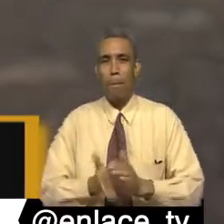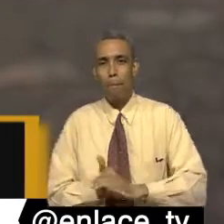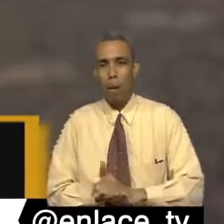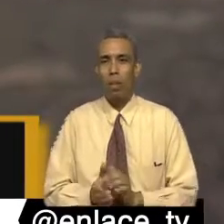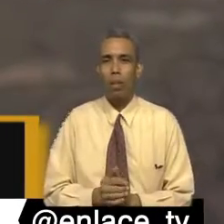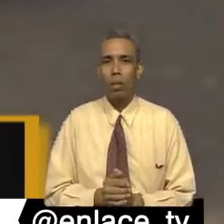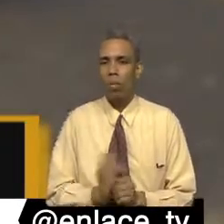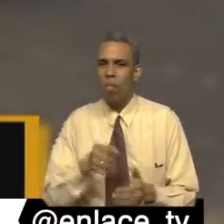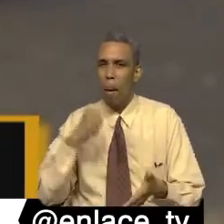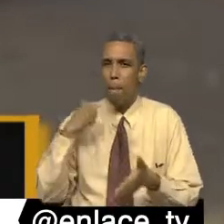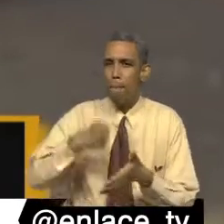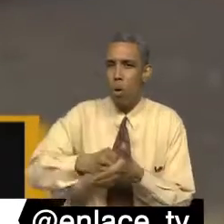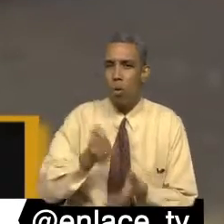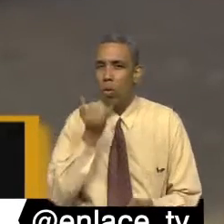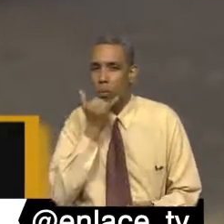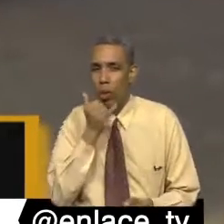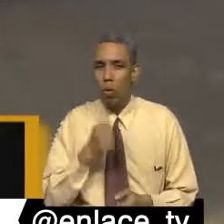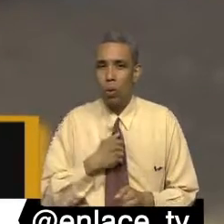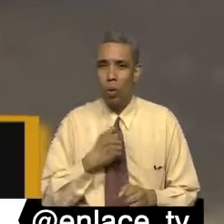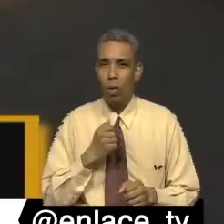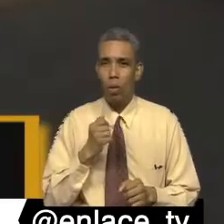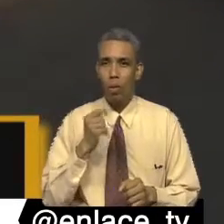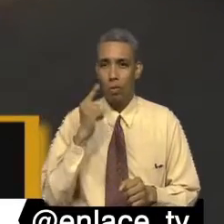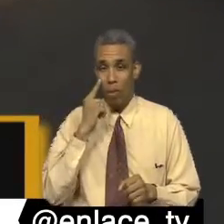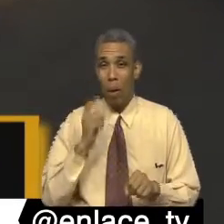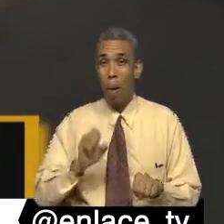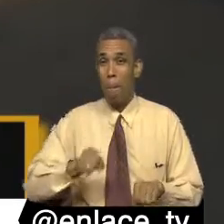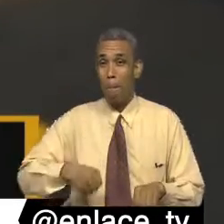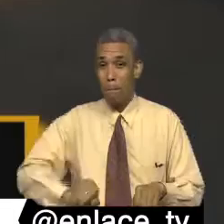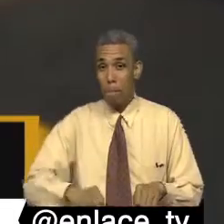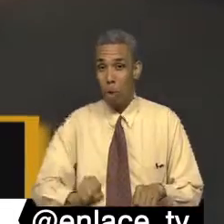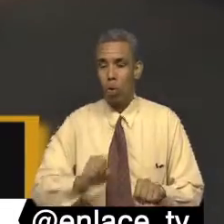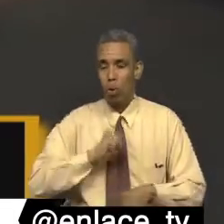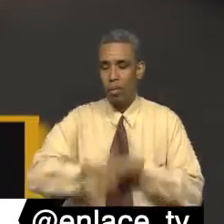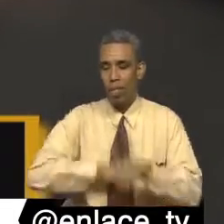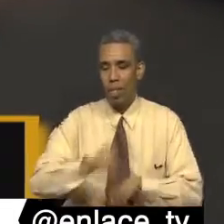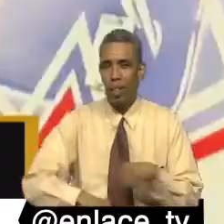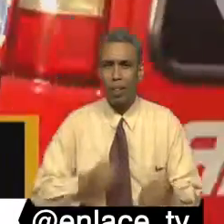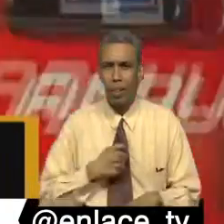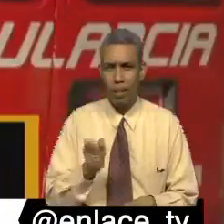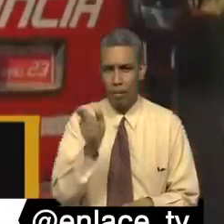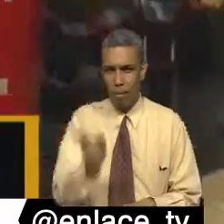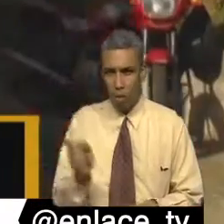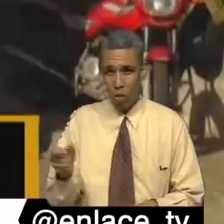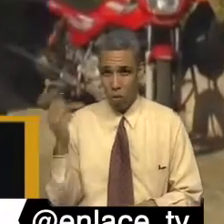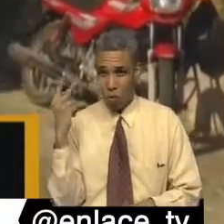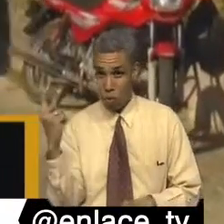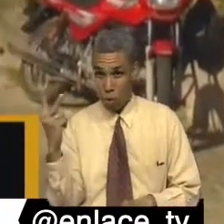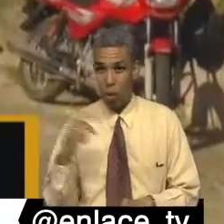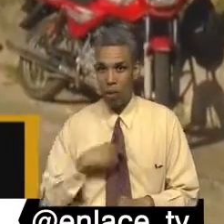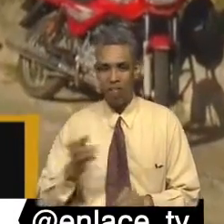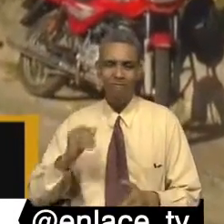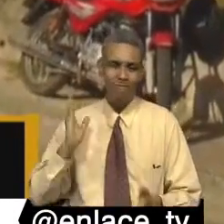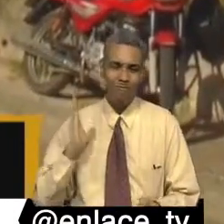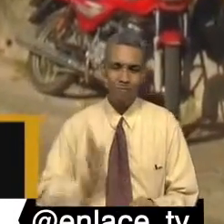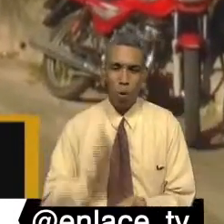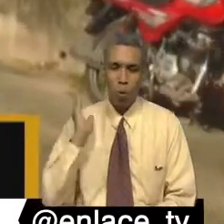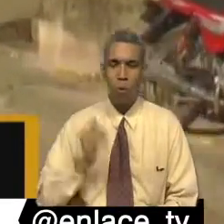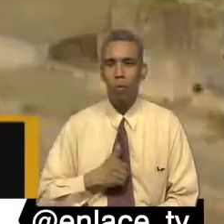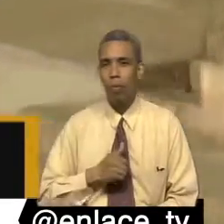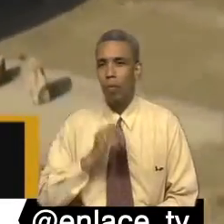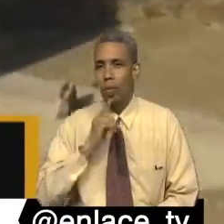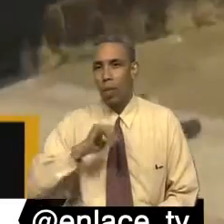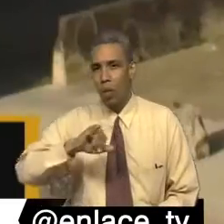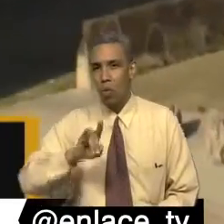donde resultaron involucrados una motocicleta y una bicicleta. 2 personas resultaron lesionadas, una de ellas fue identificada como Juan Carlos